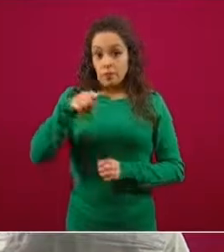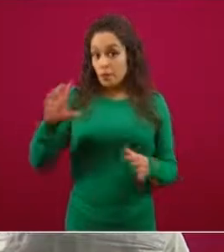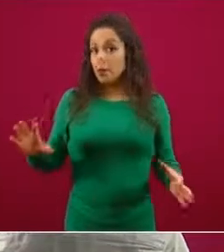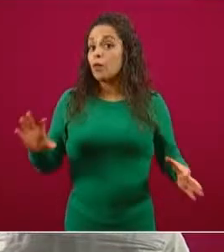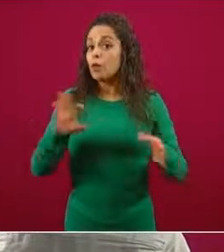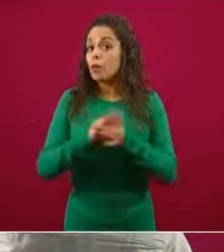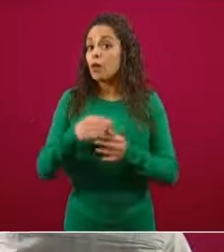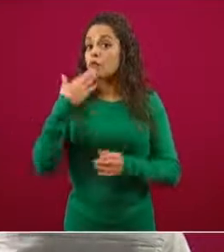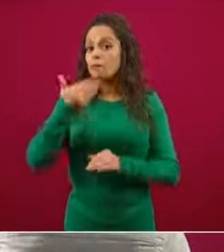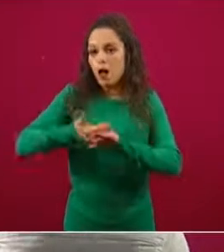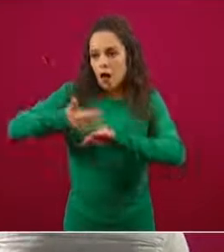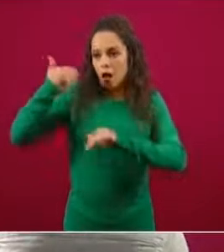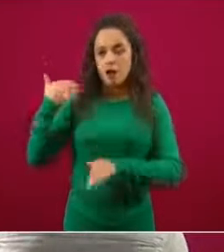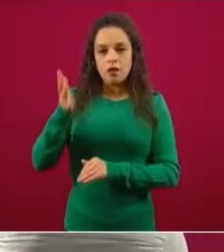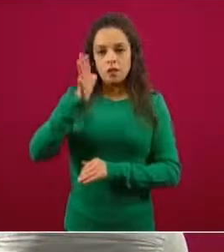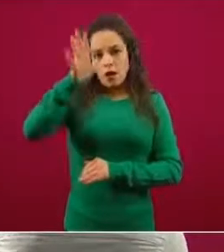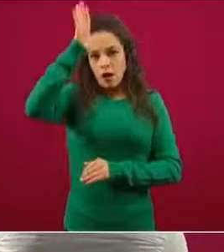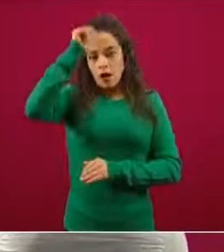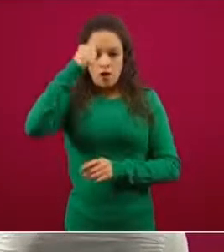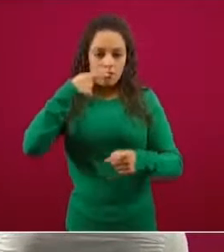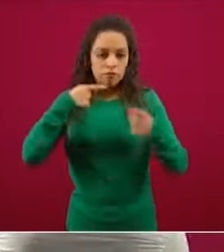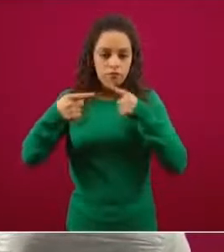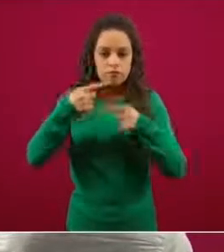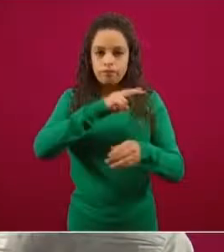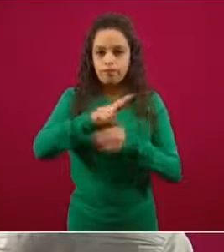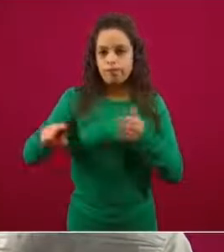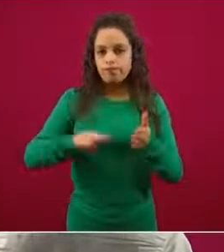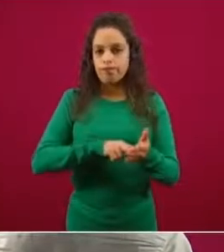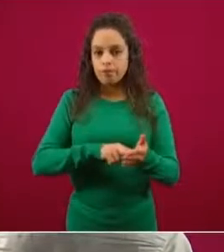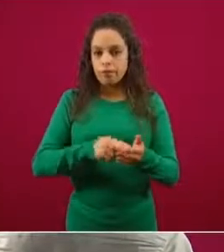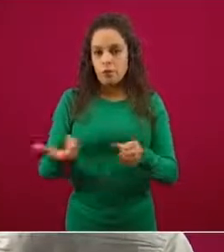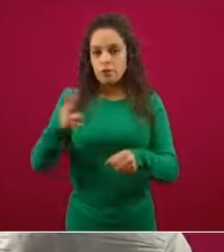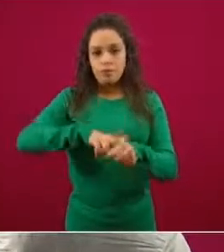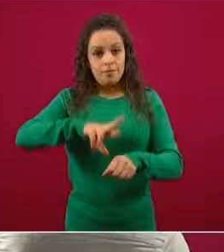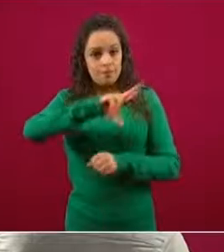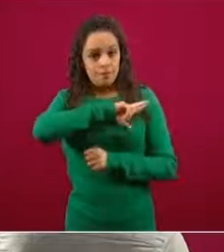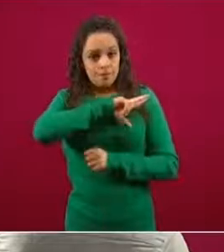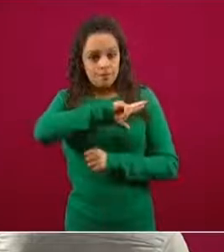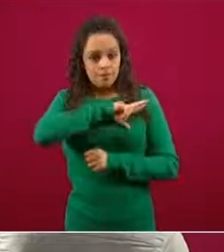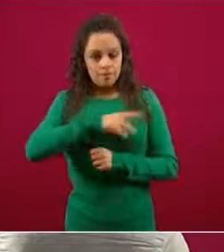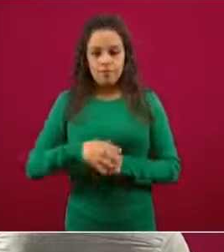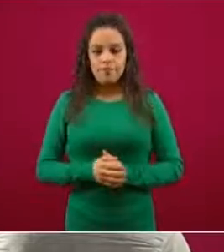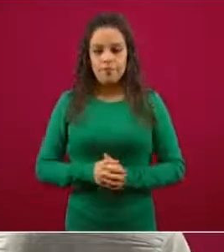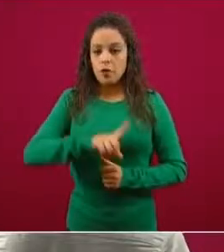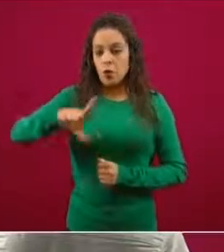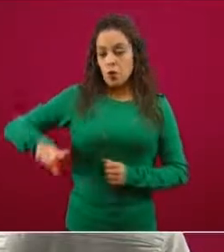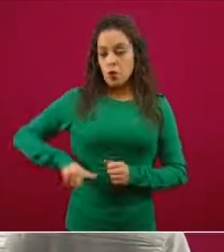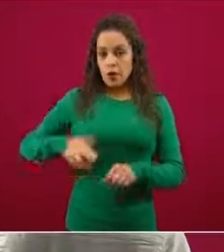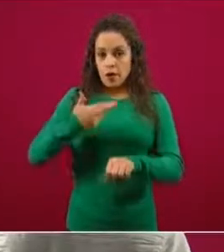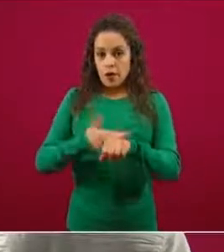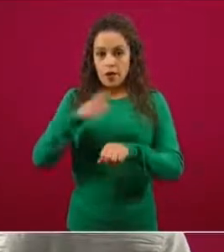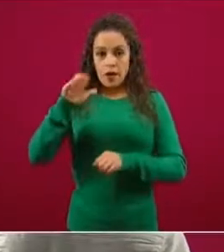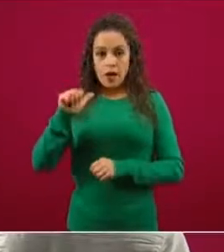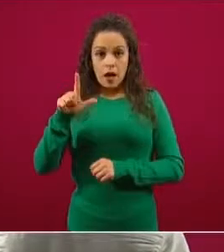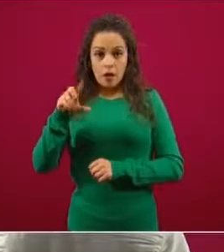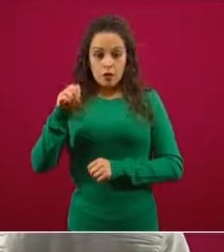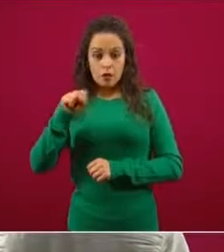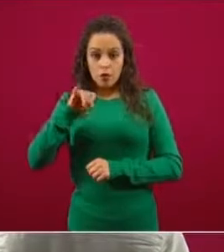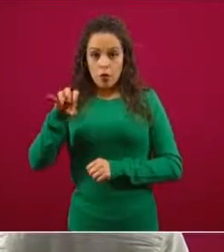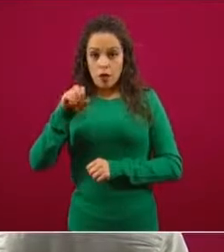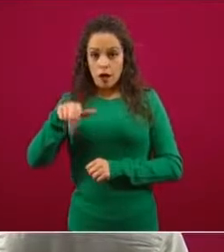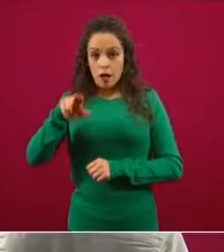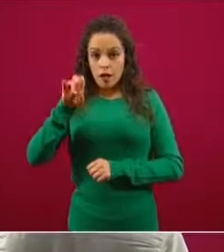Entonces, aquí Quintana Roo, esto lo habló el presidente hoy con el gobernador Carlos Joaquín, por quien también expreso mi respeto por